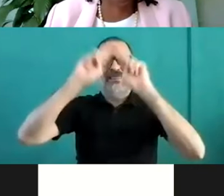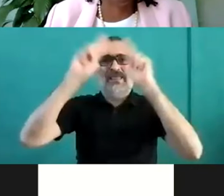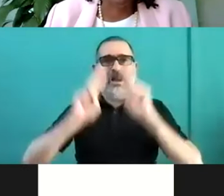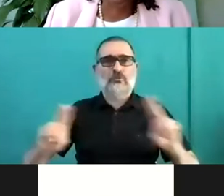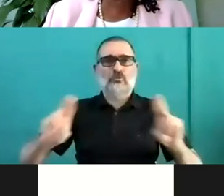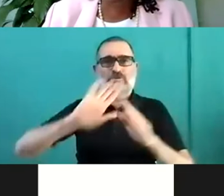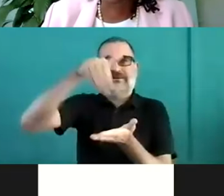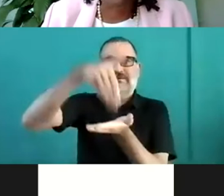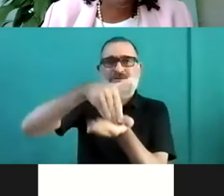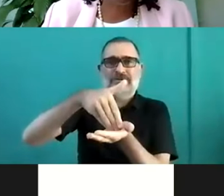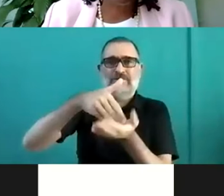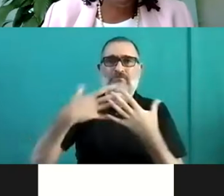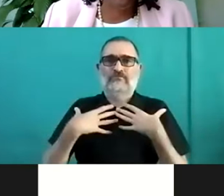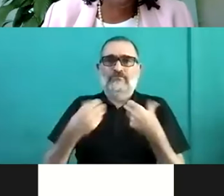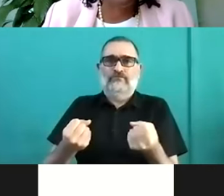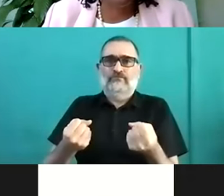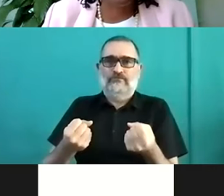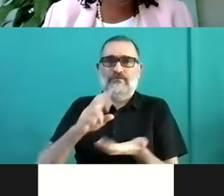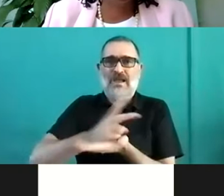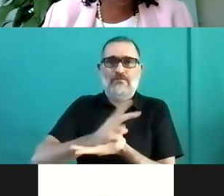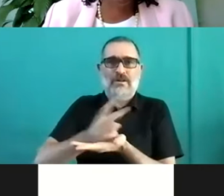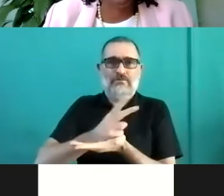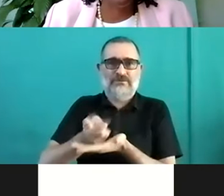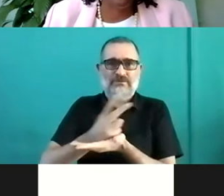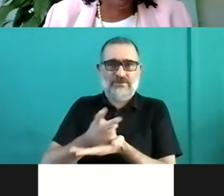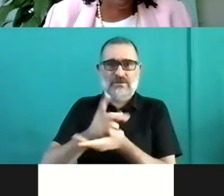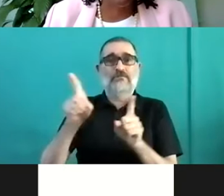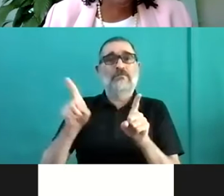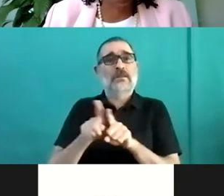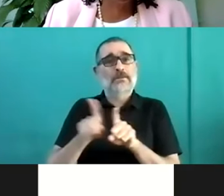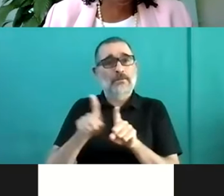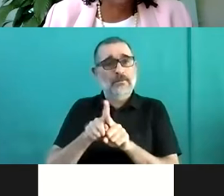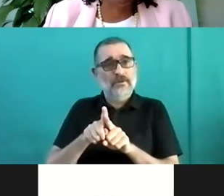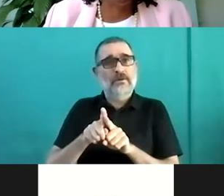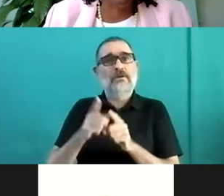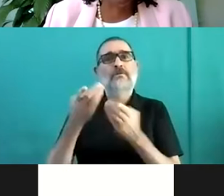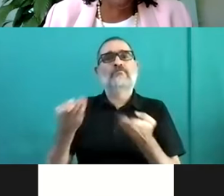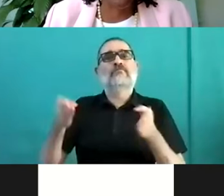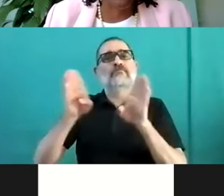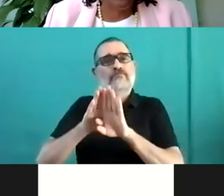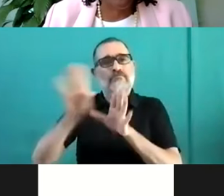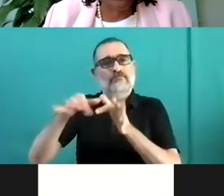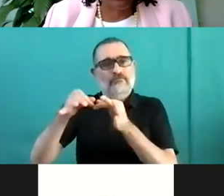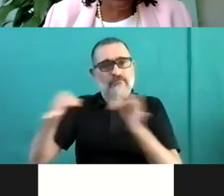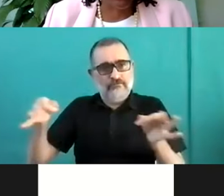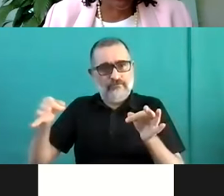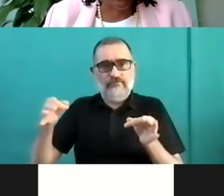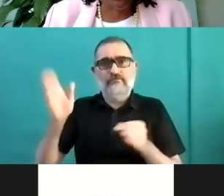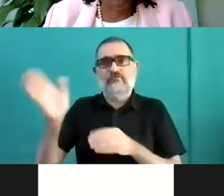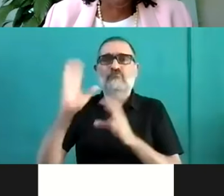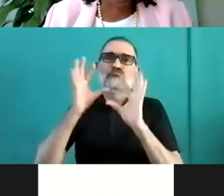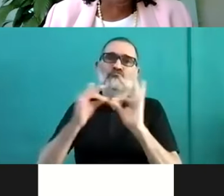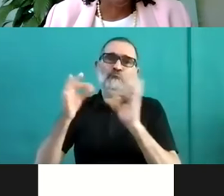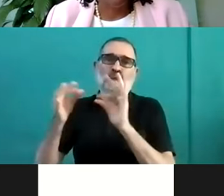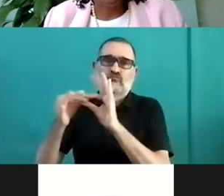aprendidas. Para dar apertura a este webinar, contamos con la presencia del